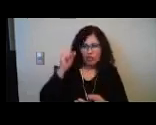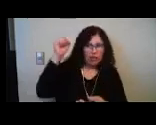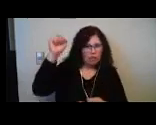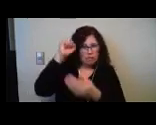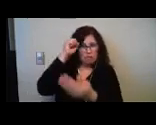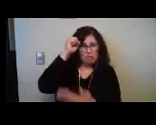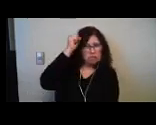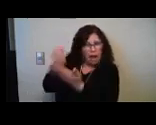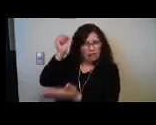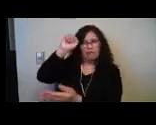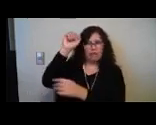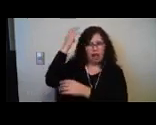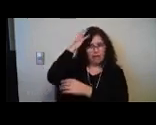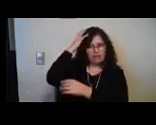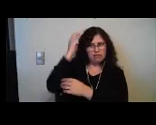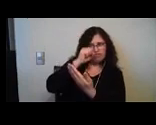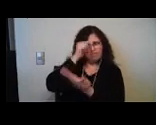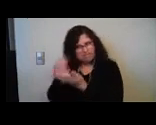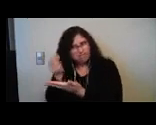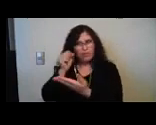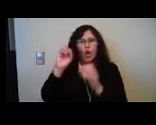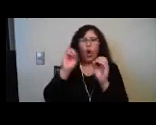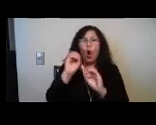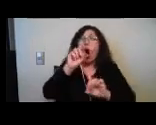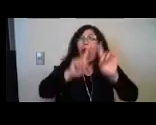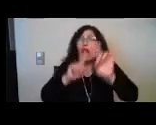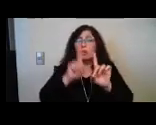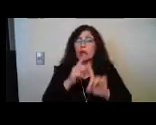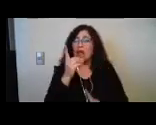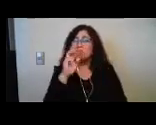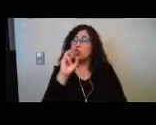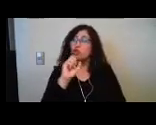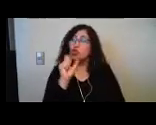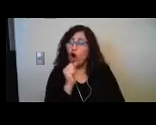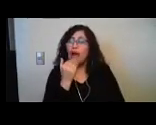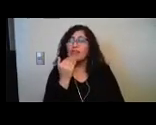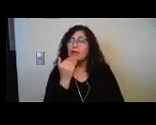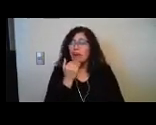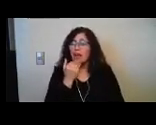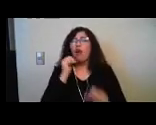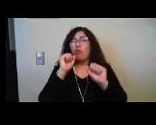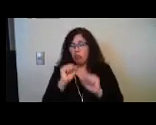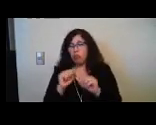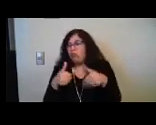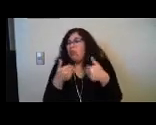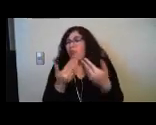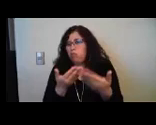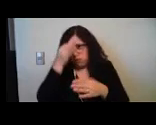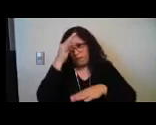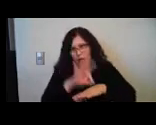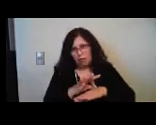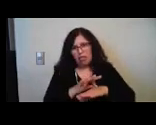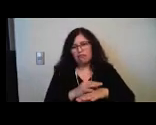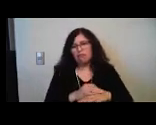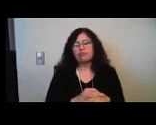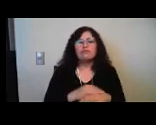el uso de alguna droga o medicamentos que pueden producir la enfermedad o síntomas muy asociados, ¿ya? Y